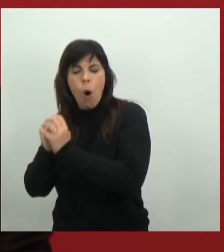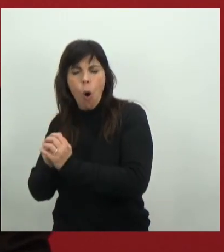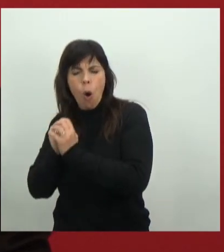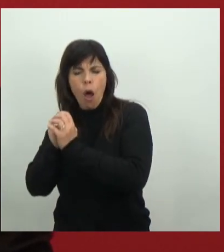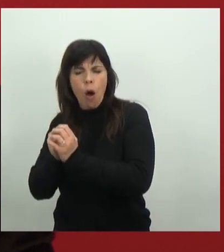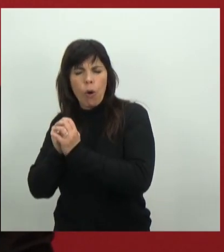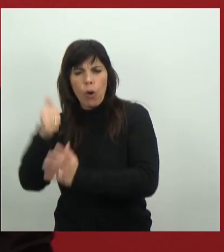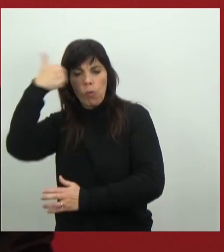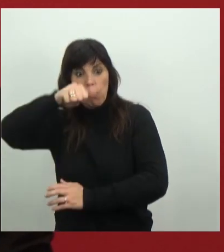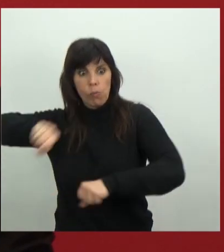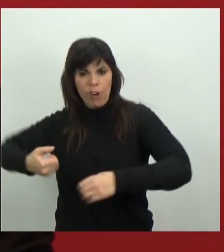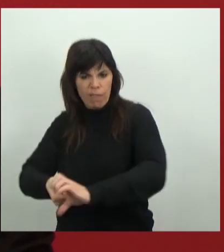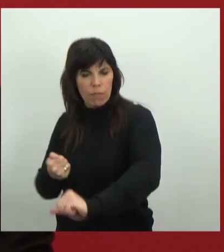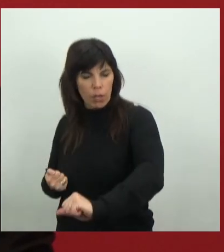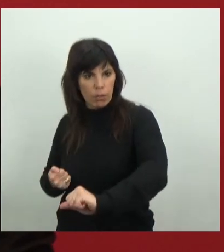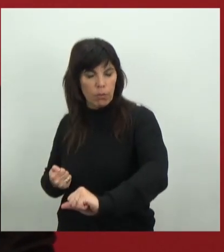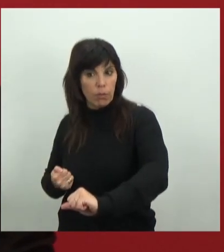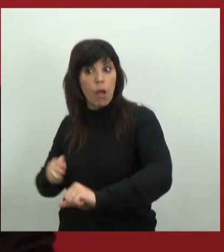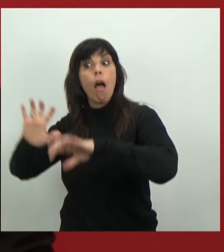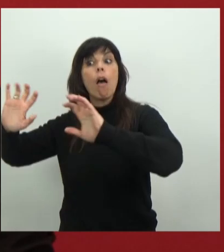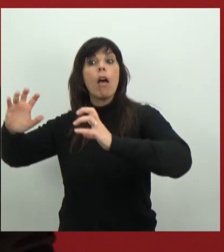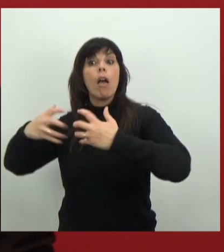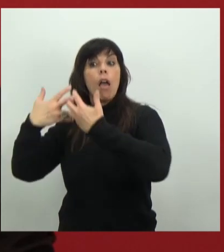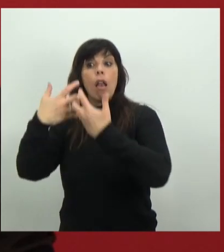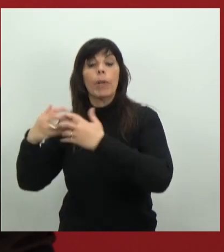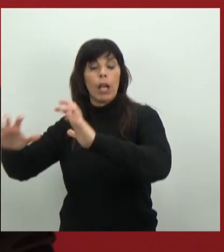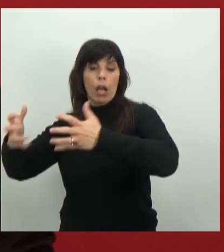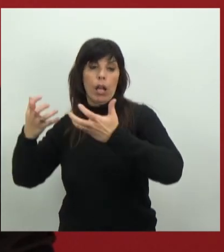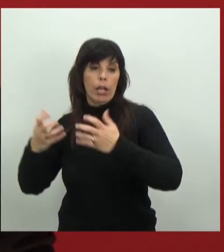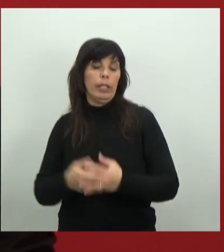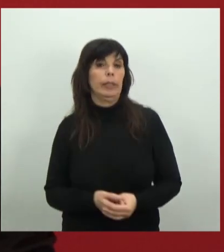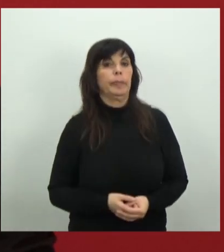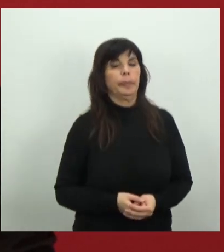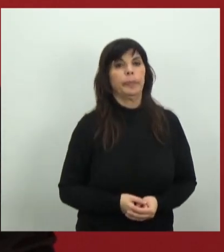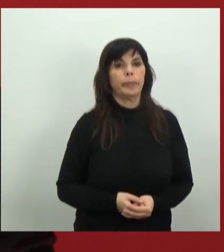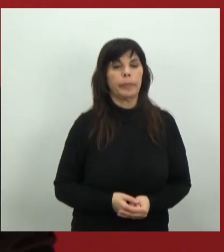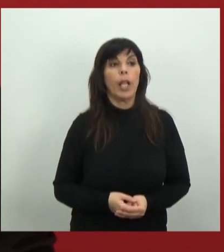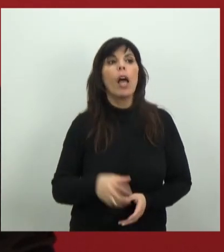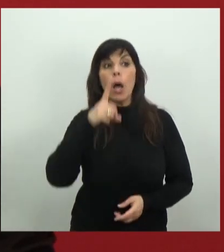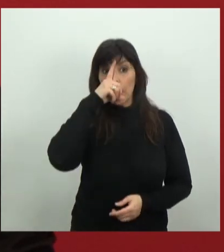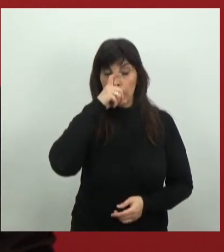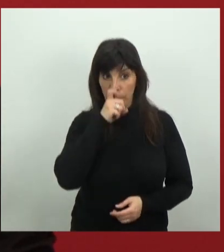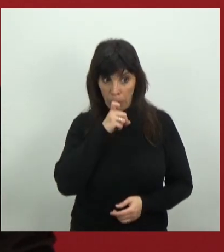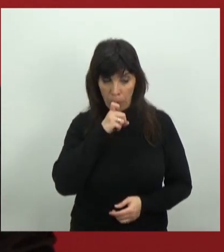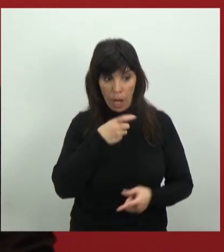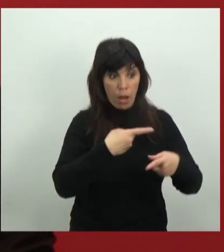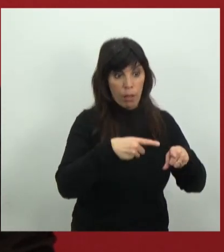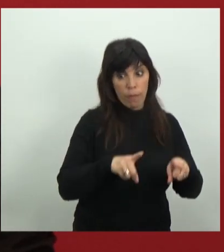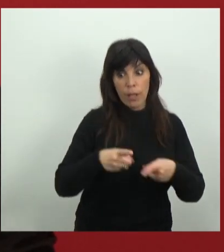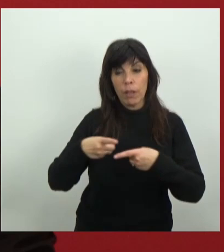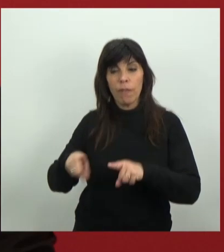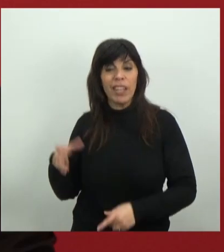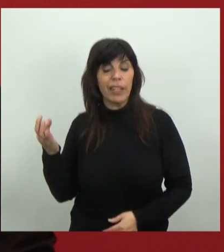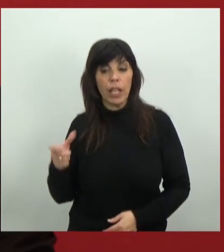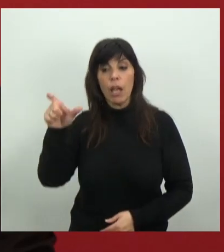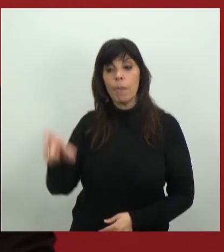Un poseído, ya estamos hablando de otra cosa. Y ahora oídme, queridos. Muchas veces un